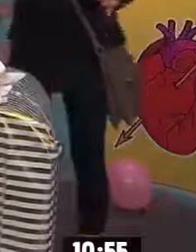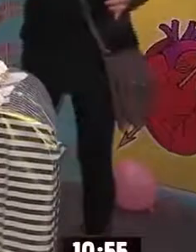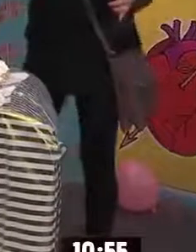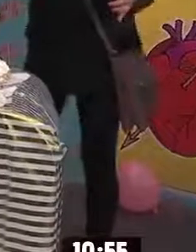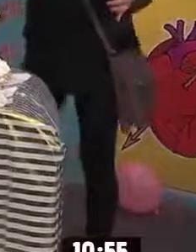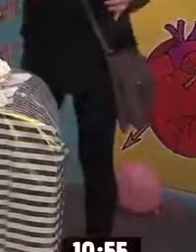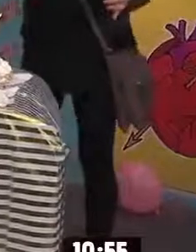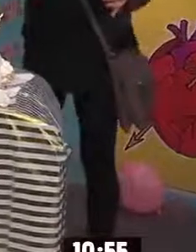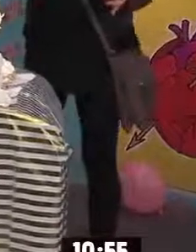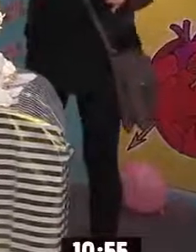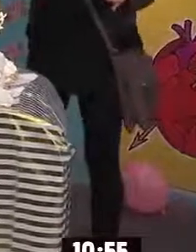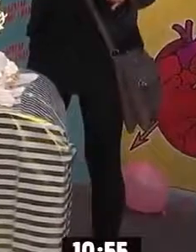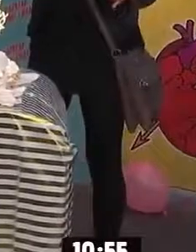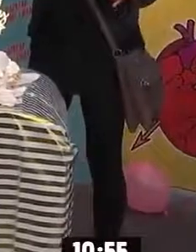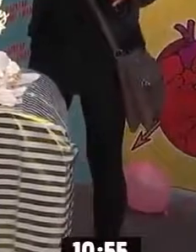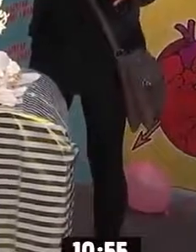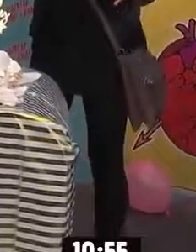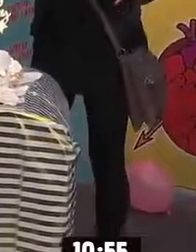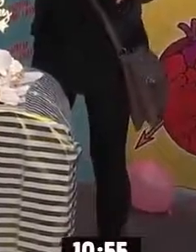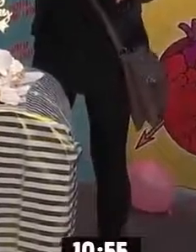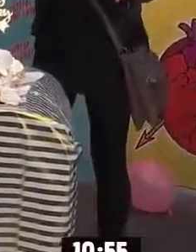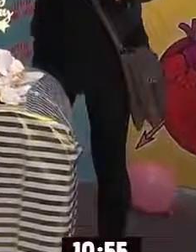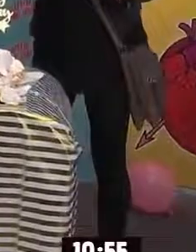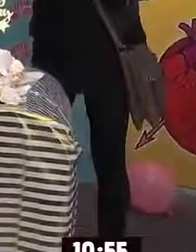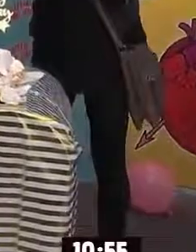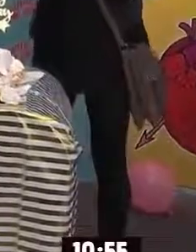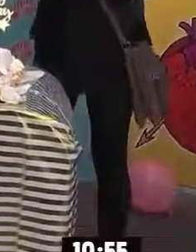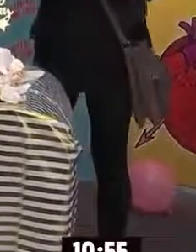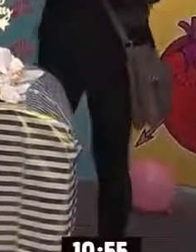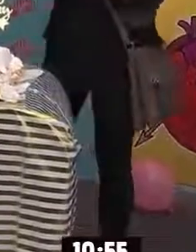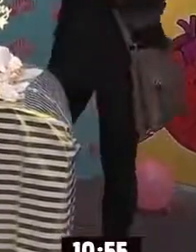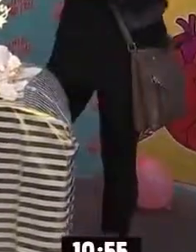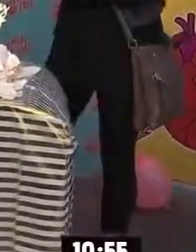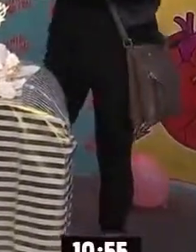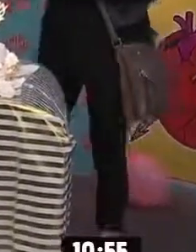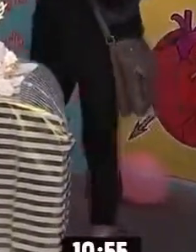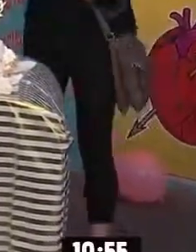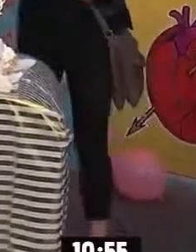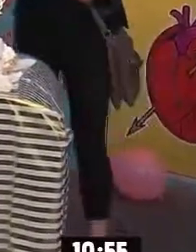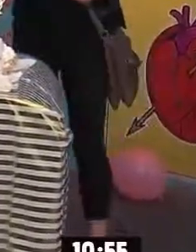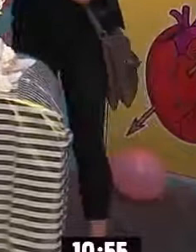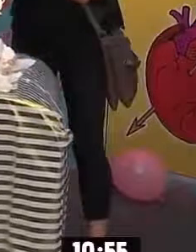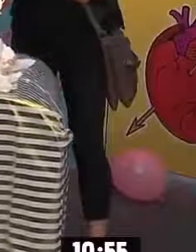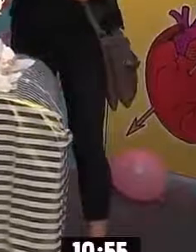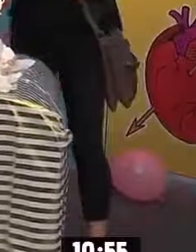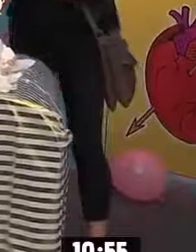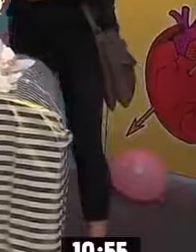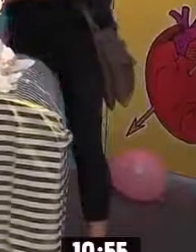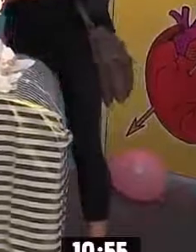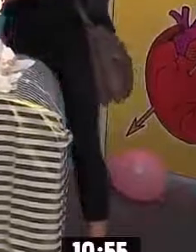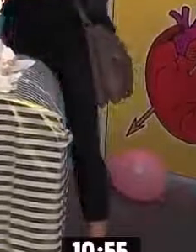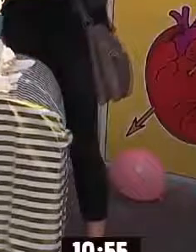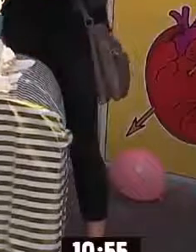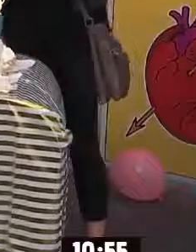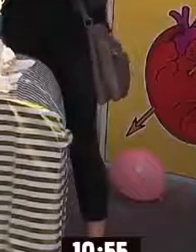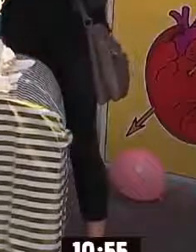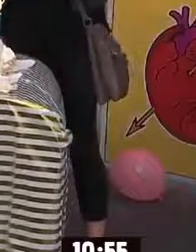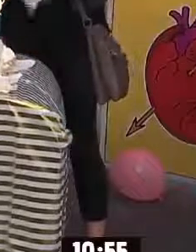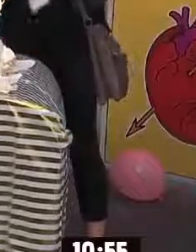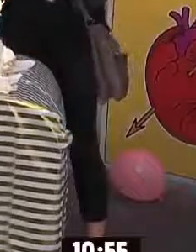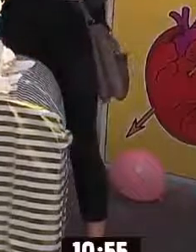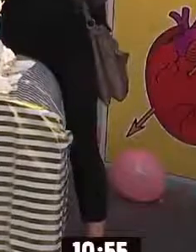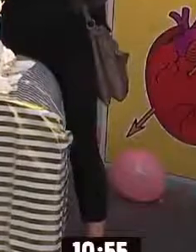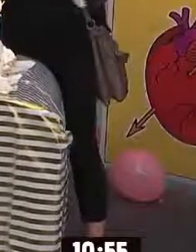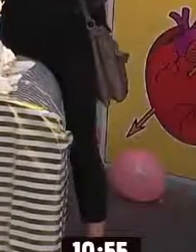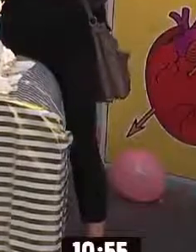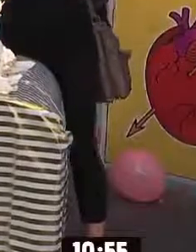damas y caballeros, le van a entregar una corona a la señora Tapia. Ah, no, no es cierto. Sí, una, ¿qué quiere? ¿Corona o superior? El indio es, perdón. No, es cierto,